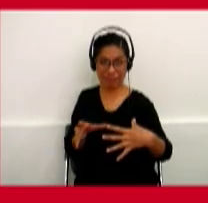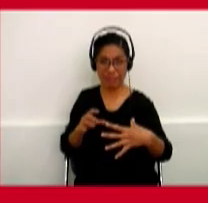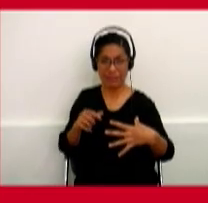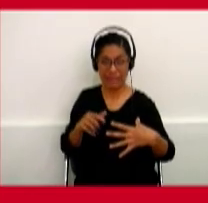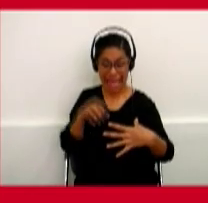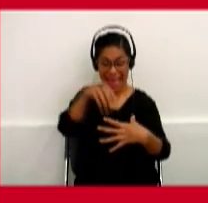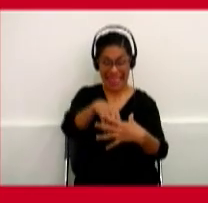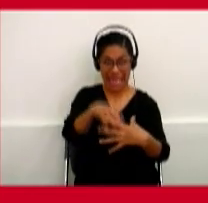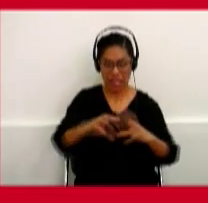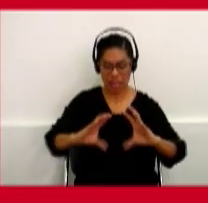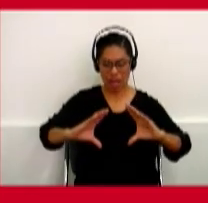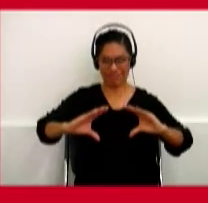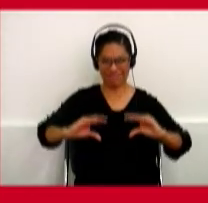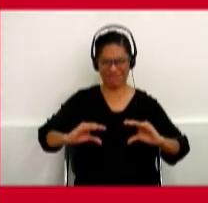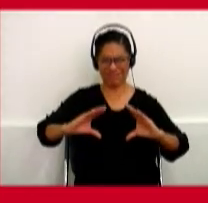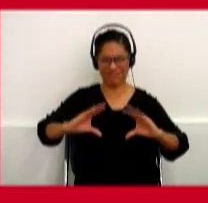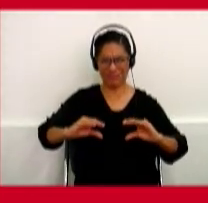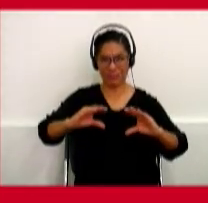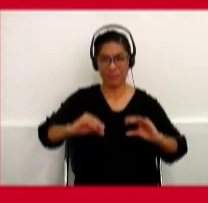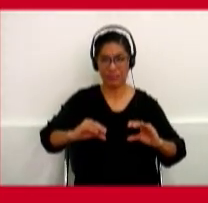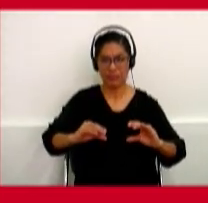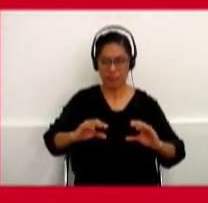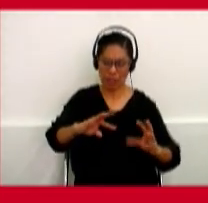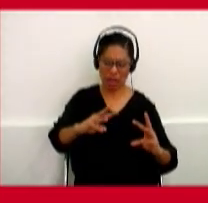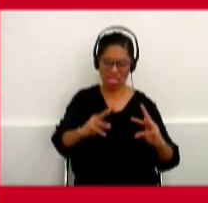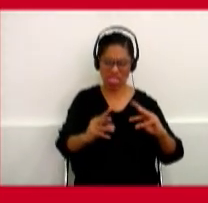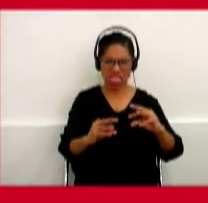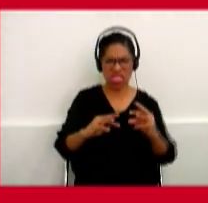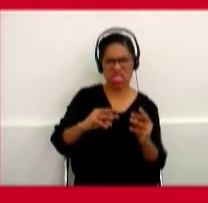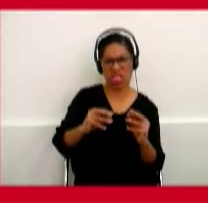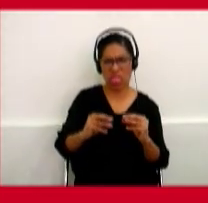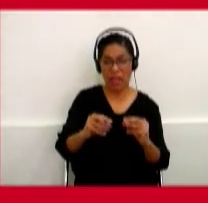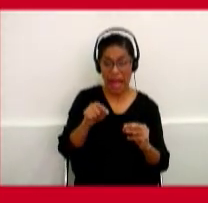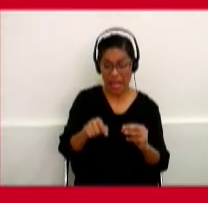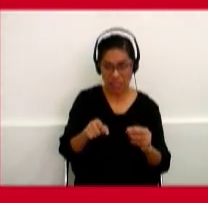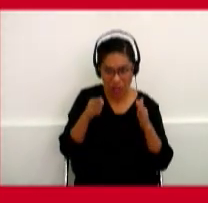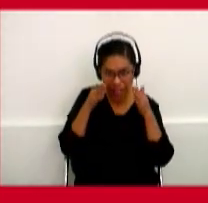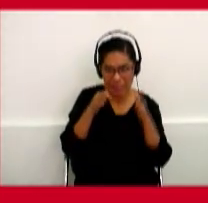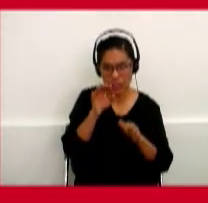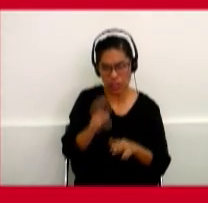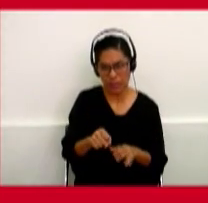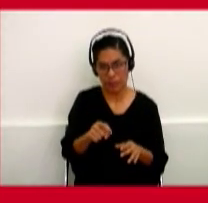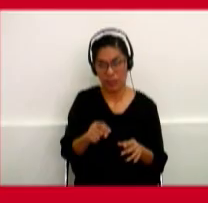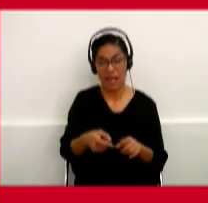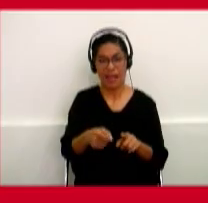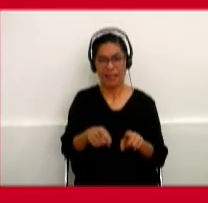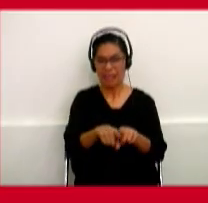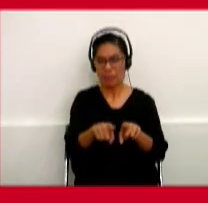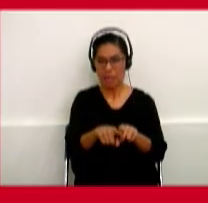las vías de transporte, ¿no? Una de las primeras áreas es esta en las que trabajamos. También se trata de ver el